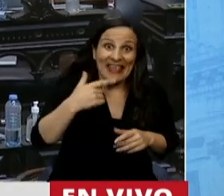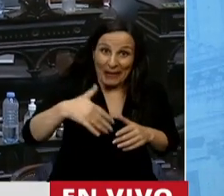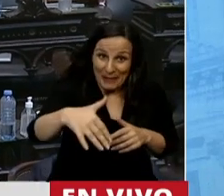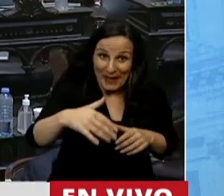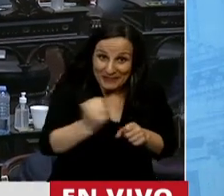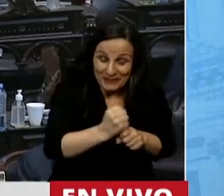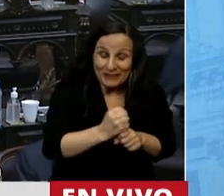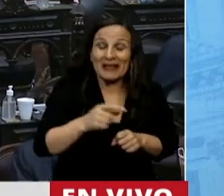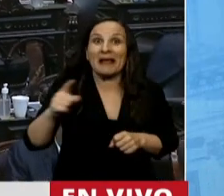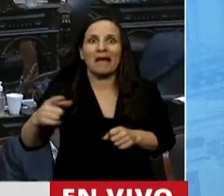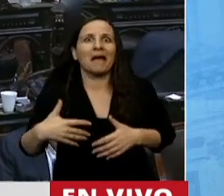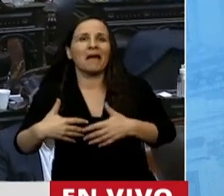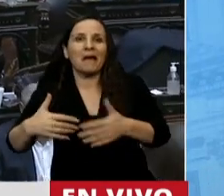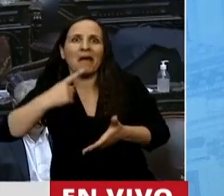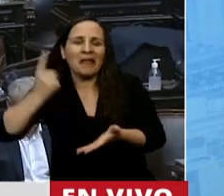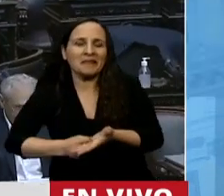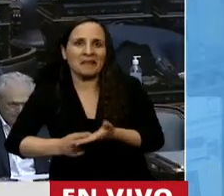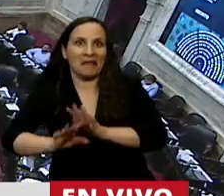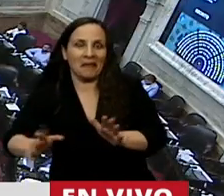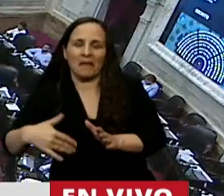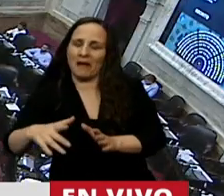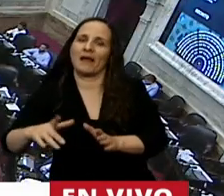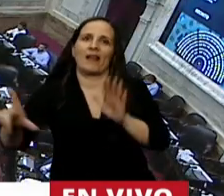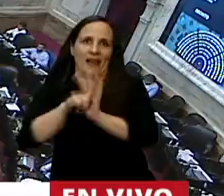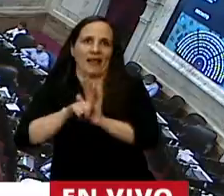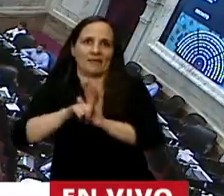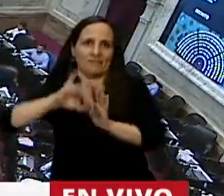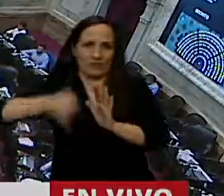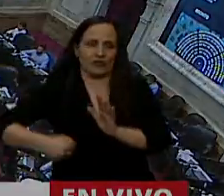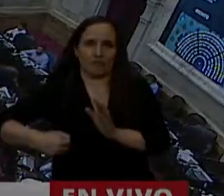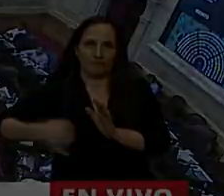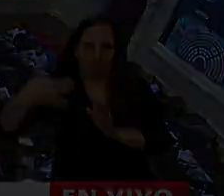embarazo sean ley. Gracias, señor presidente. Gracias, diputado Obeid.